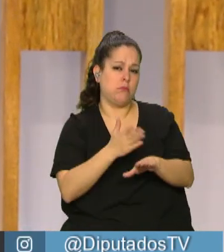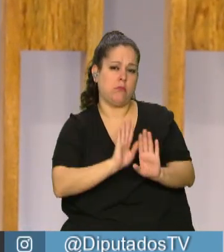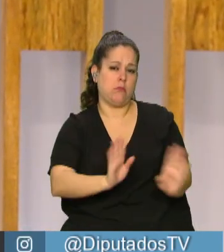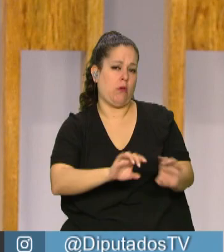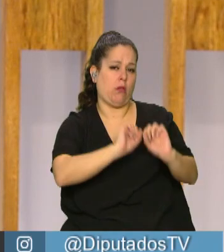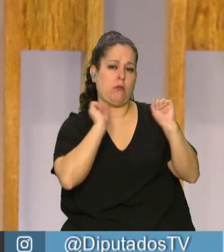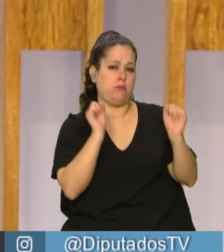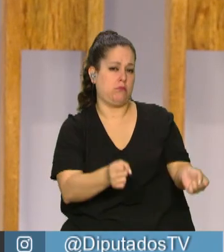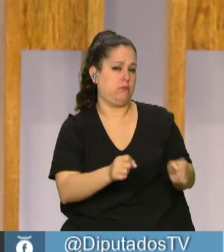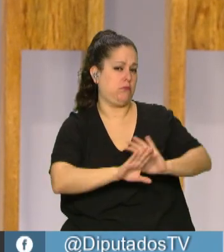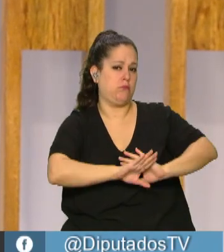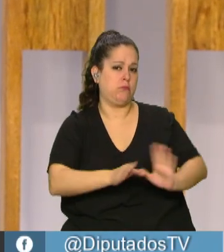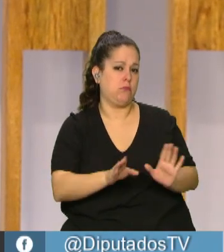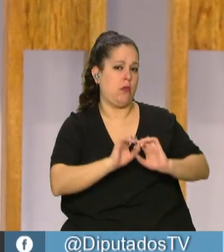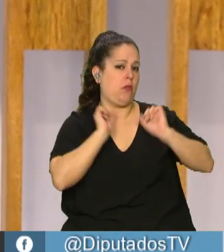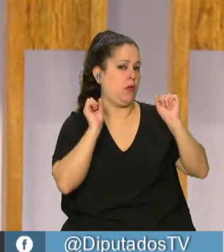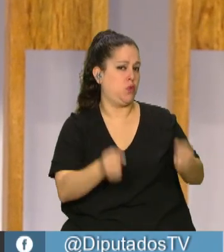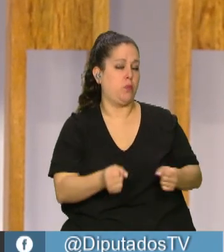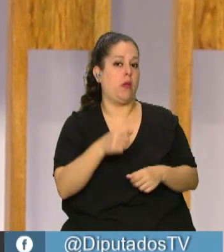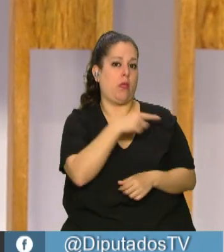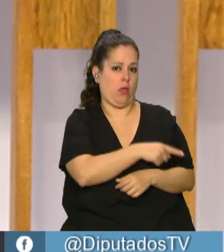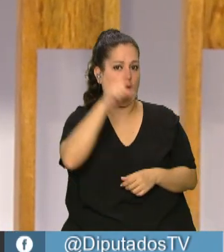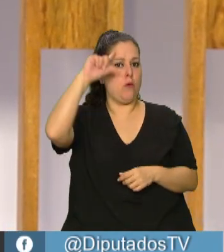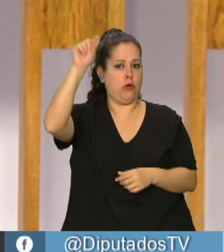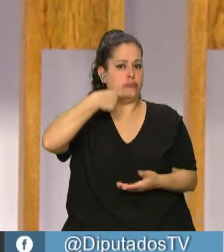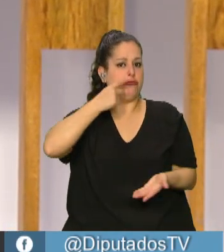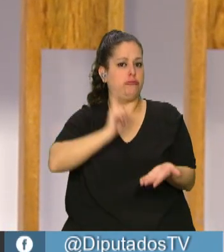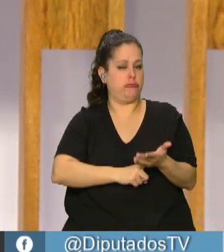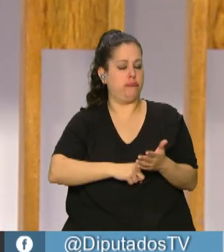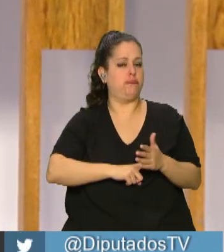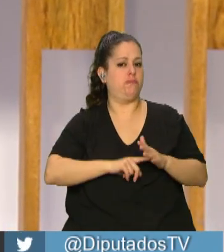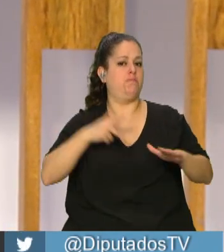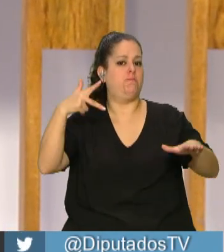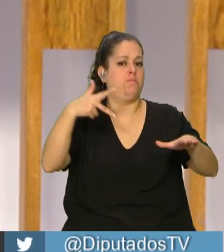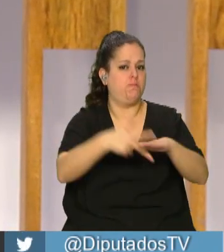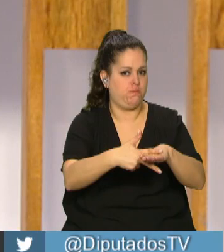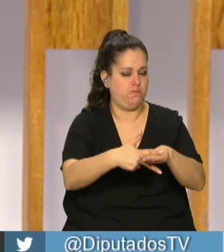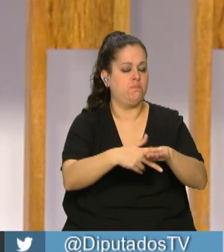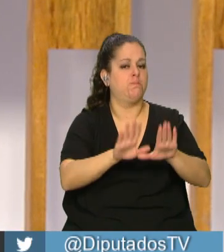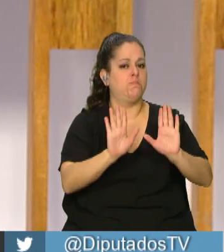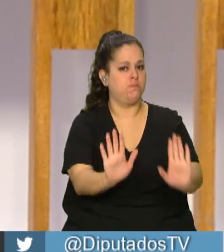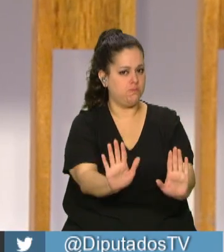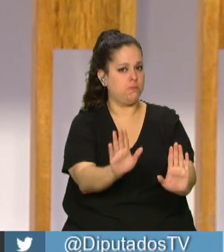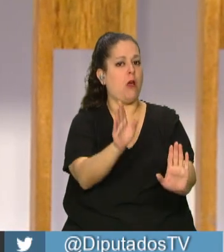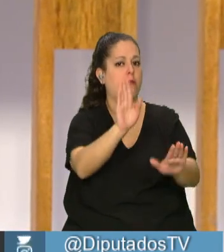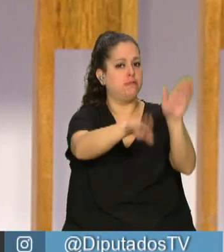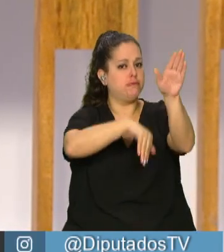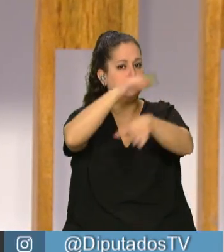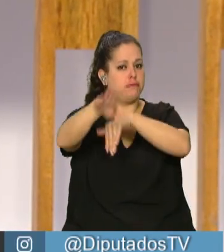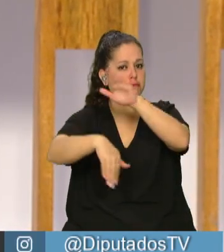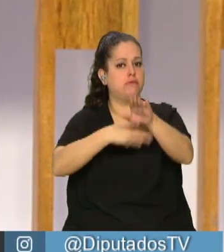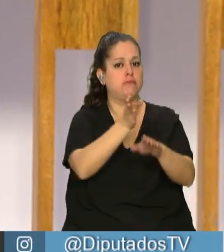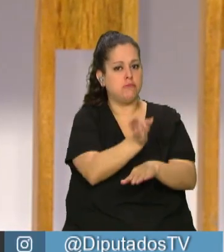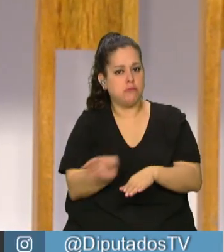incluso él lo hizo de esa manera, llamó a una reunión, como te comentaba recién, en el Salón de Honor